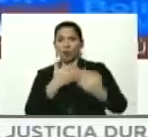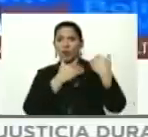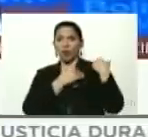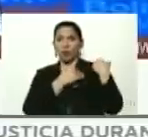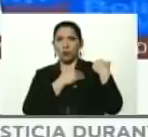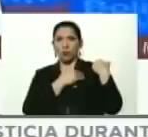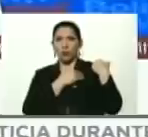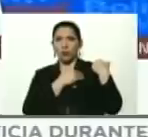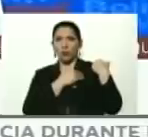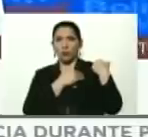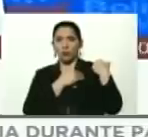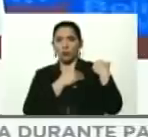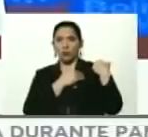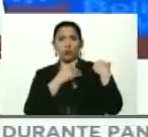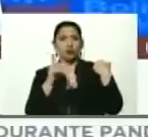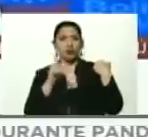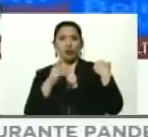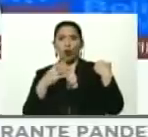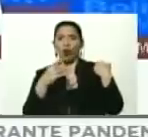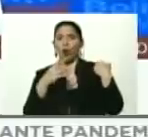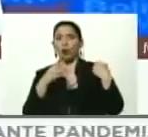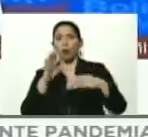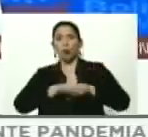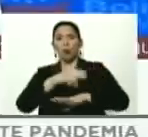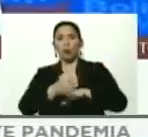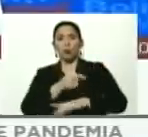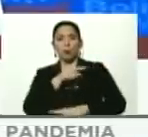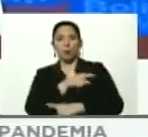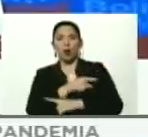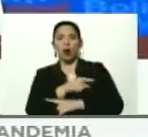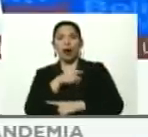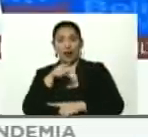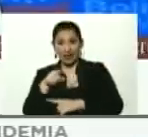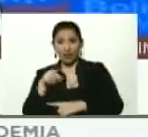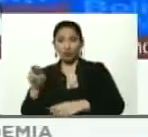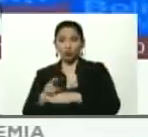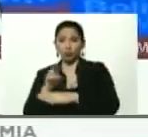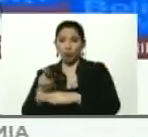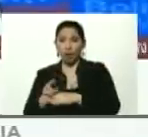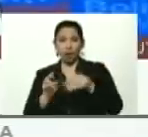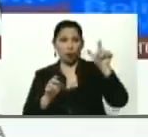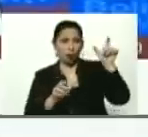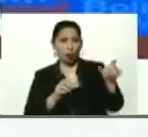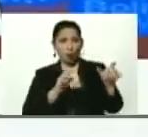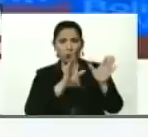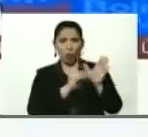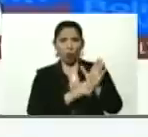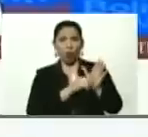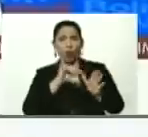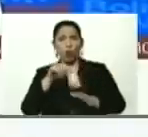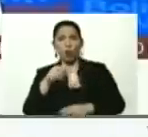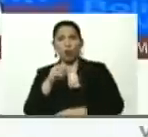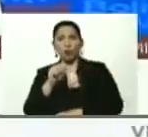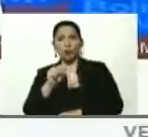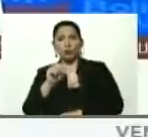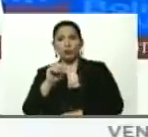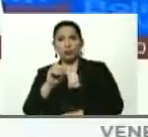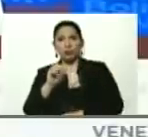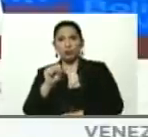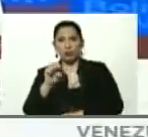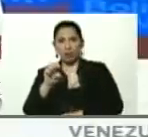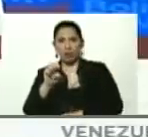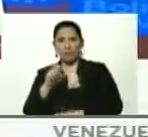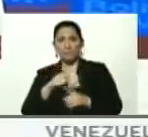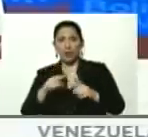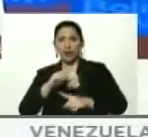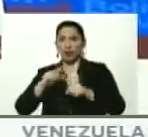exculpado. Y para eso utilizaron al usurpador José Ignacio Hernández, para que actuara en